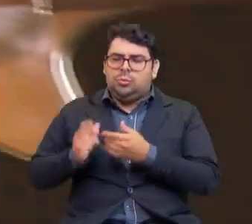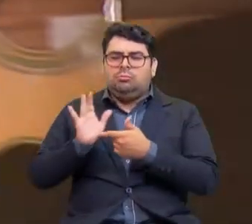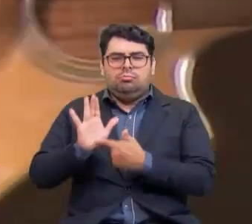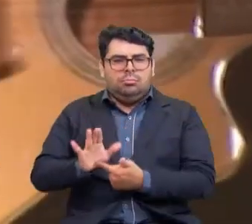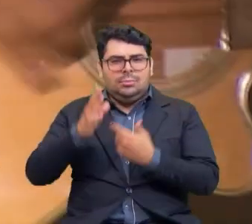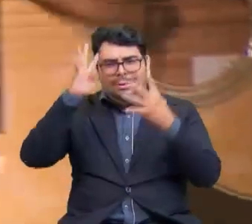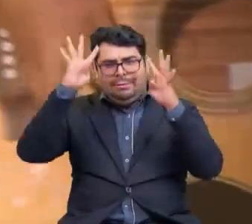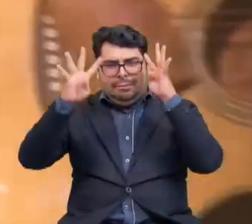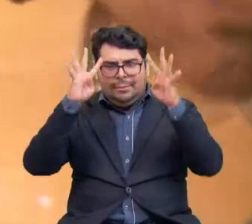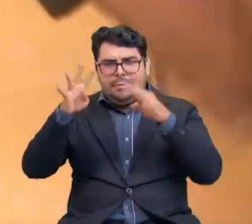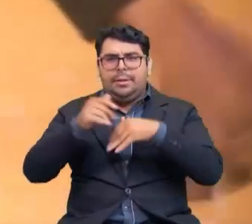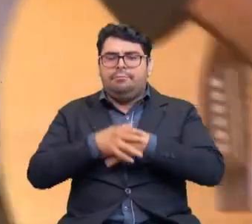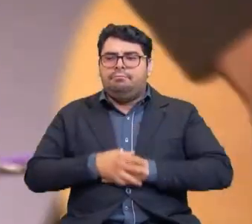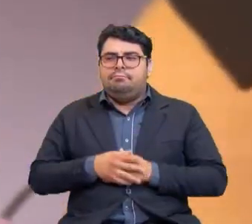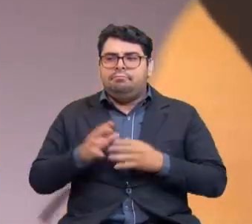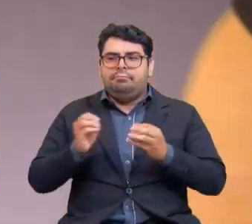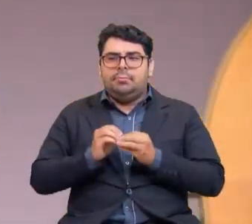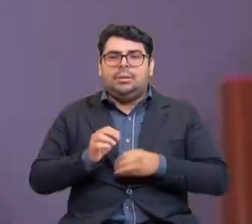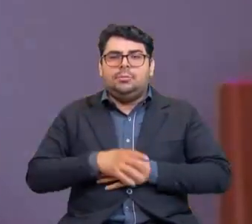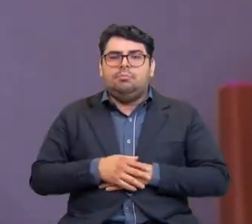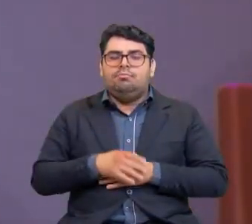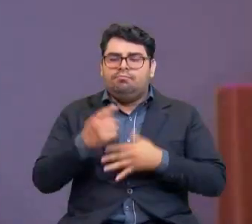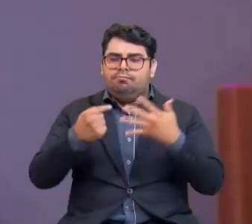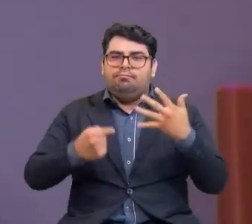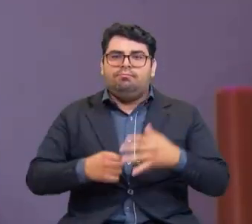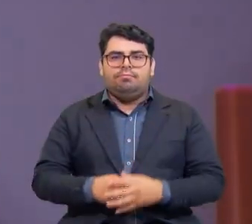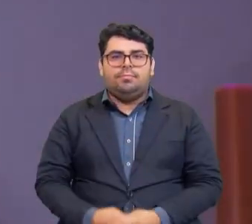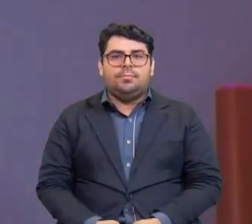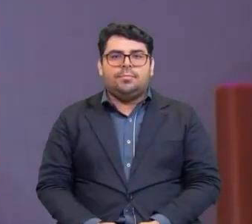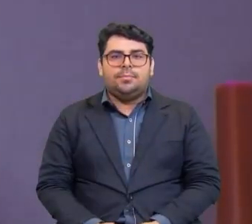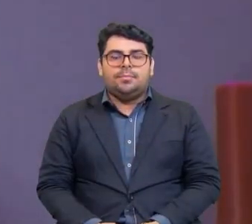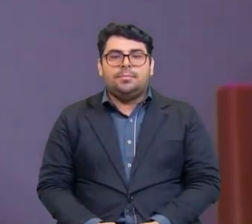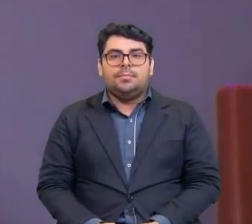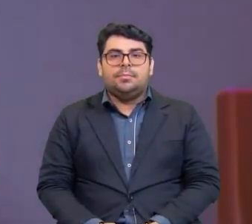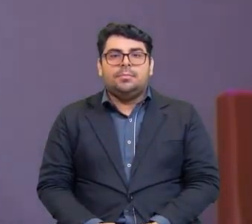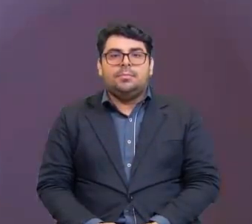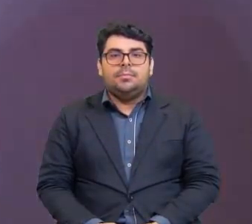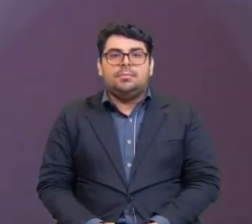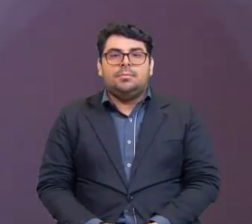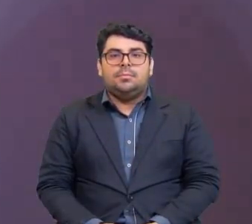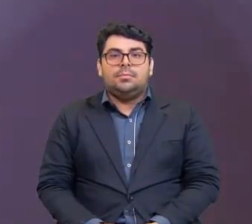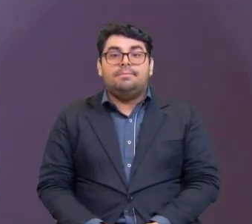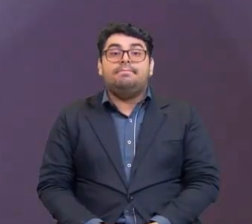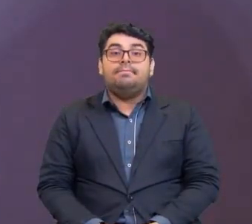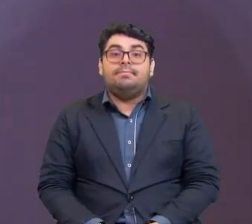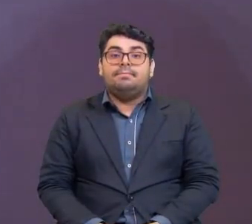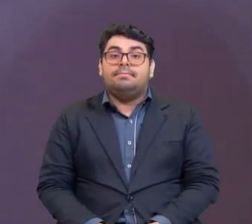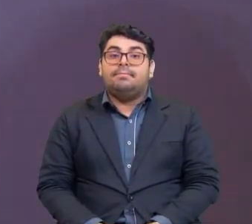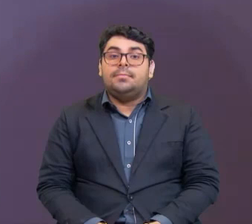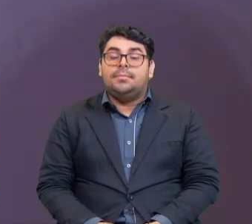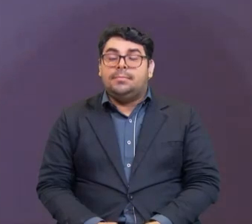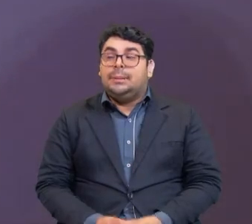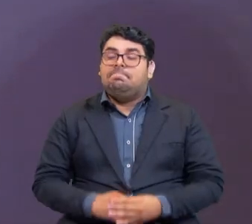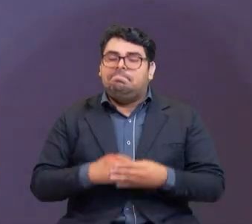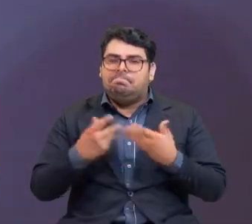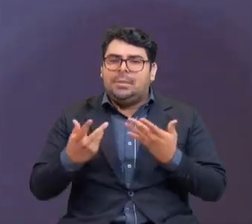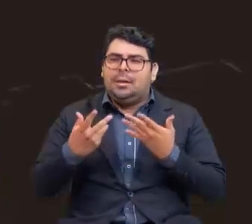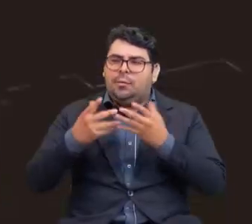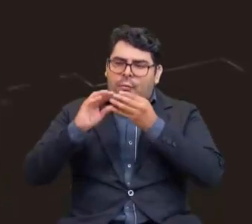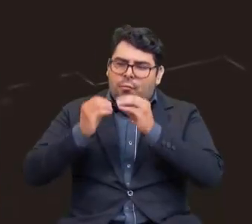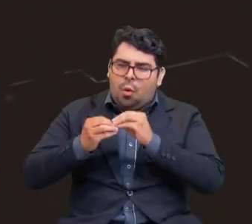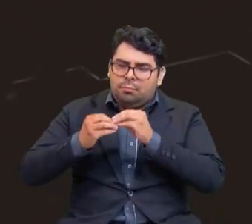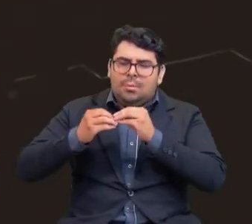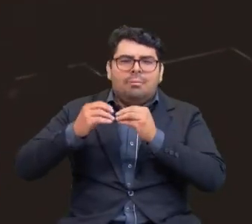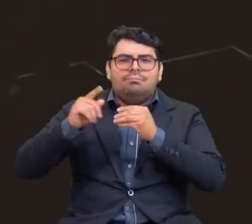con unos productos de alta facturación. La miniserie espera impactar de manera positiva la forma en la que la sociedad colombiana ve